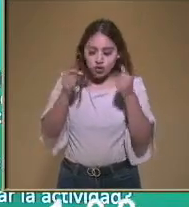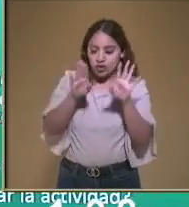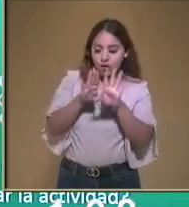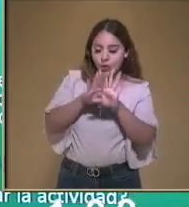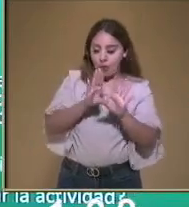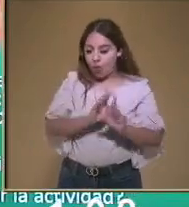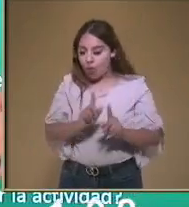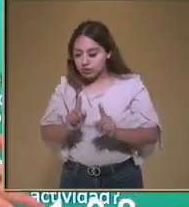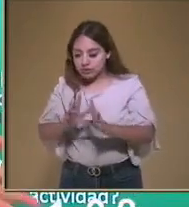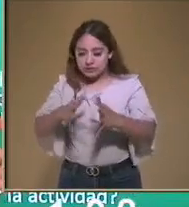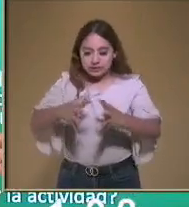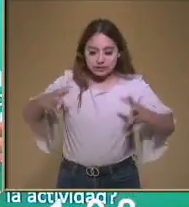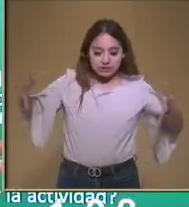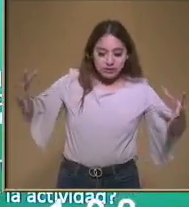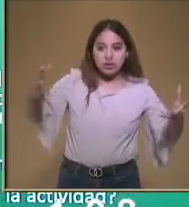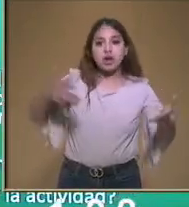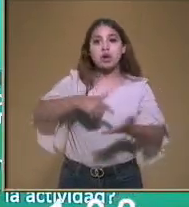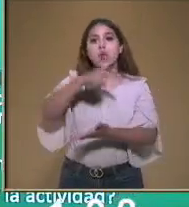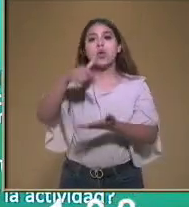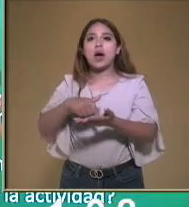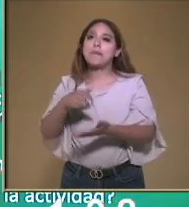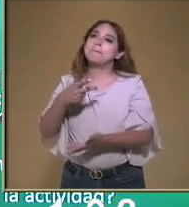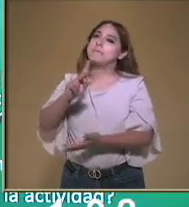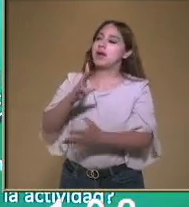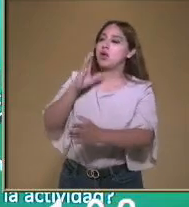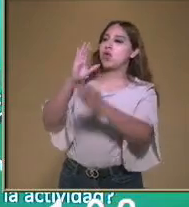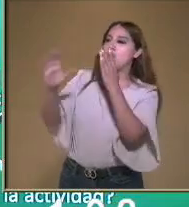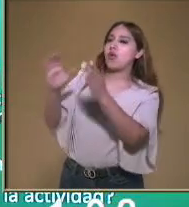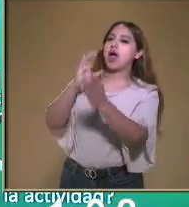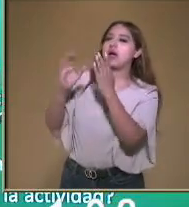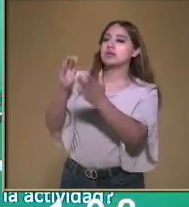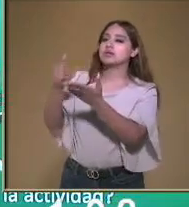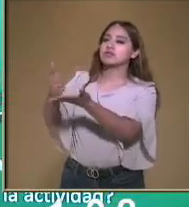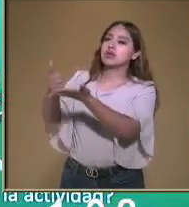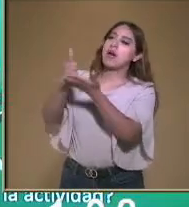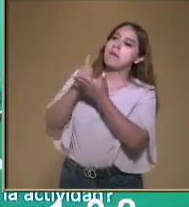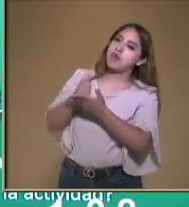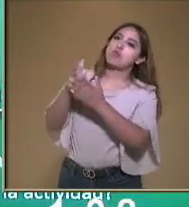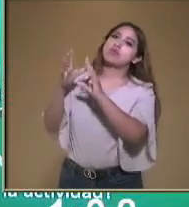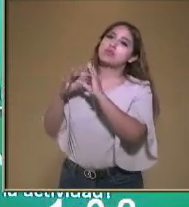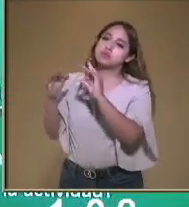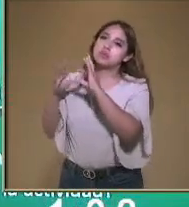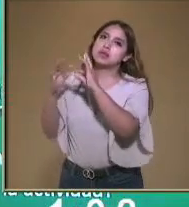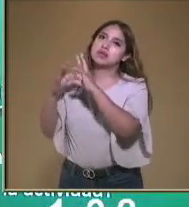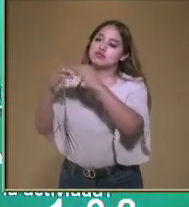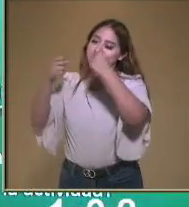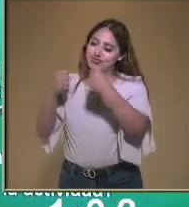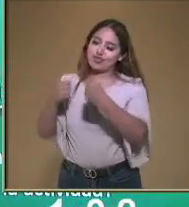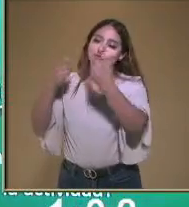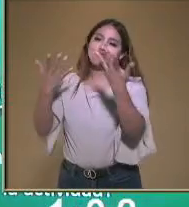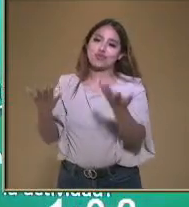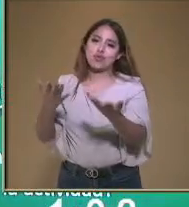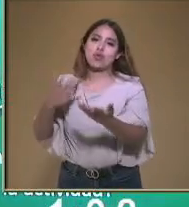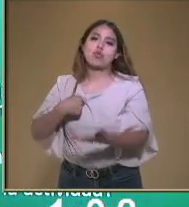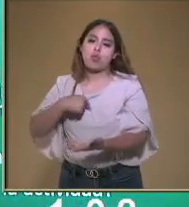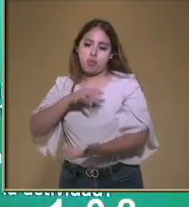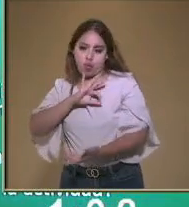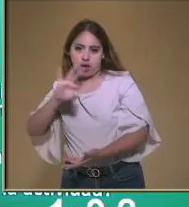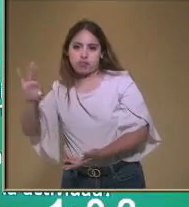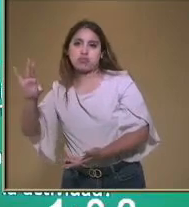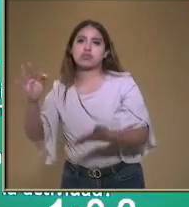Sin embargo, la comunicación, el que mi compañero me esté dando esa seguridad y esa indicación, pues me permite